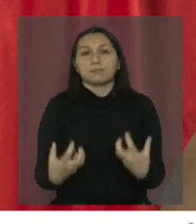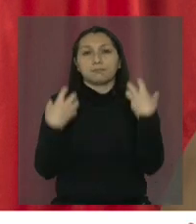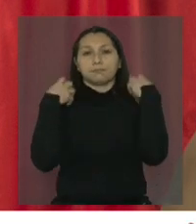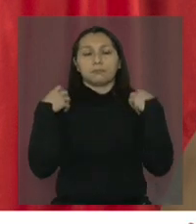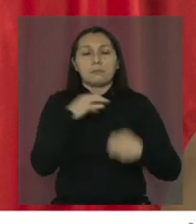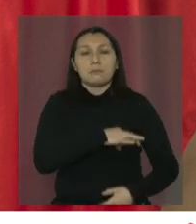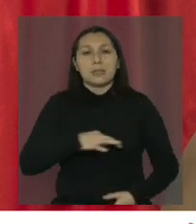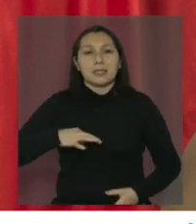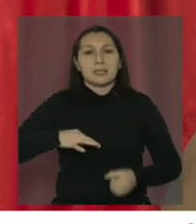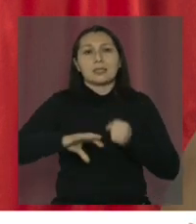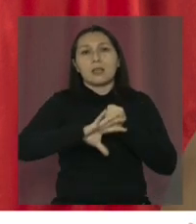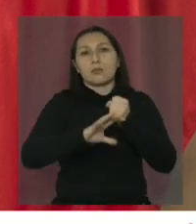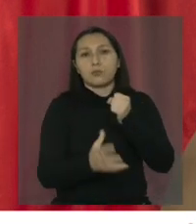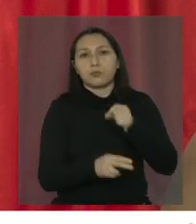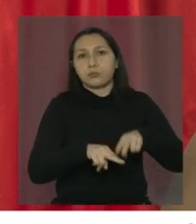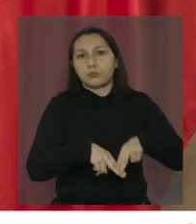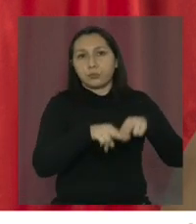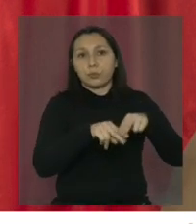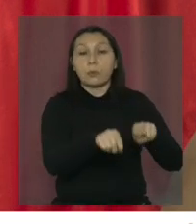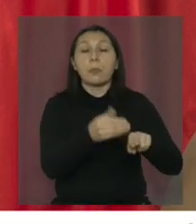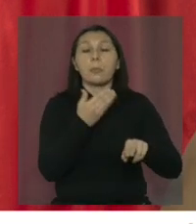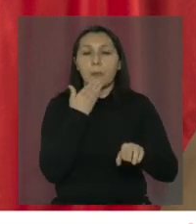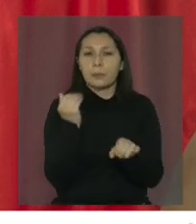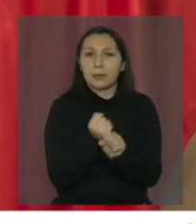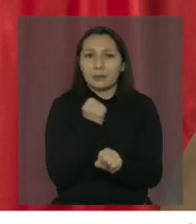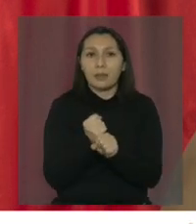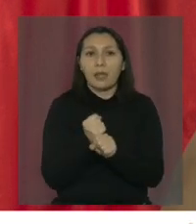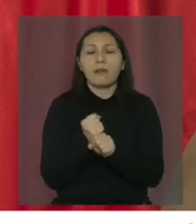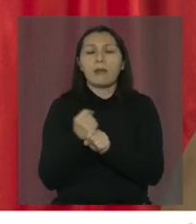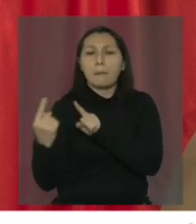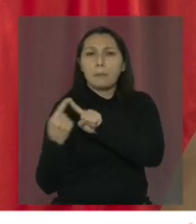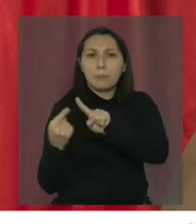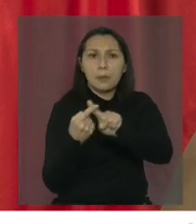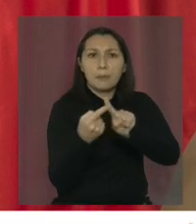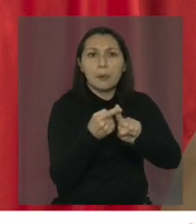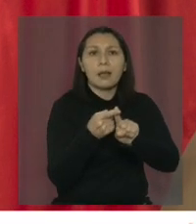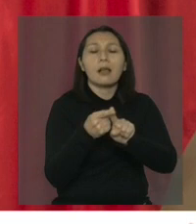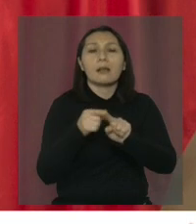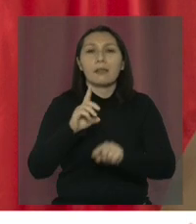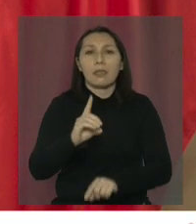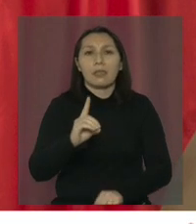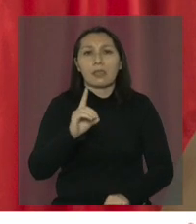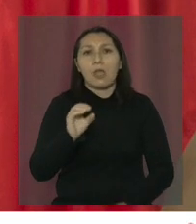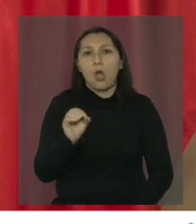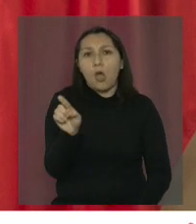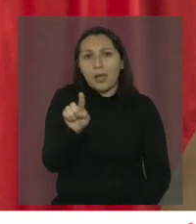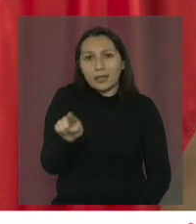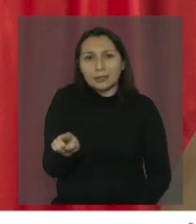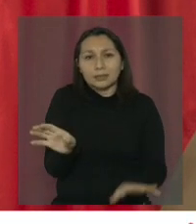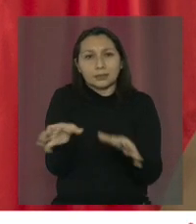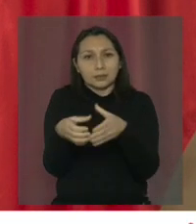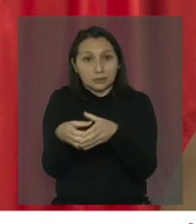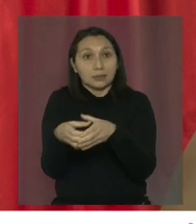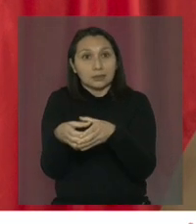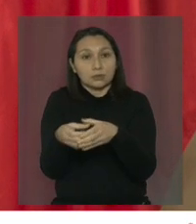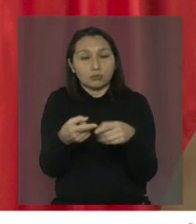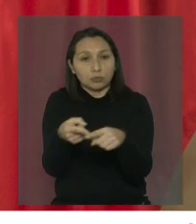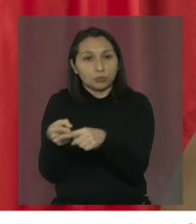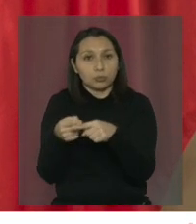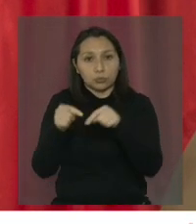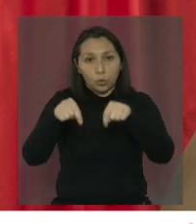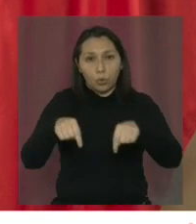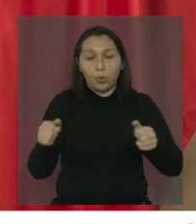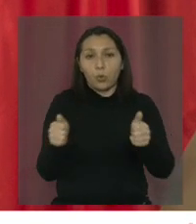ministerio de hacienda pero que ha sido también trabajada de manera participativa con la división de organizaciones sociales y que hoy día además va a ser acompañado